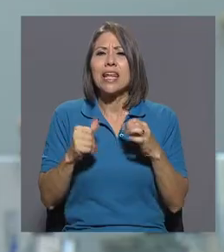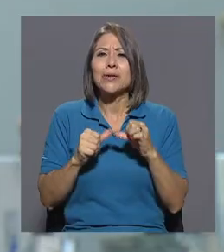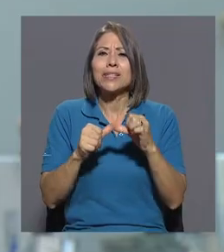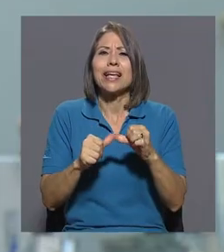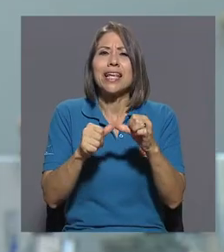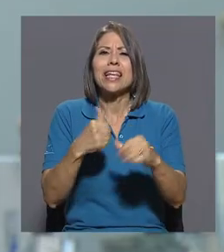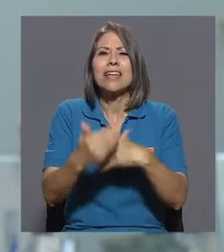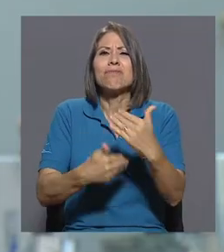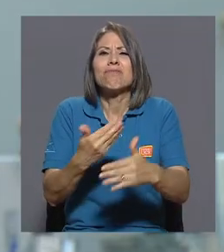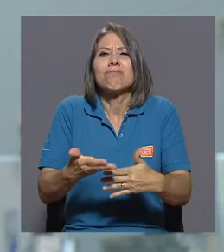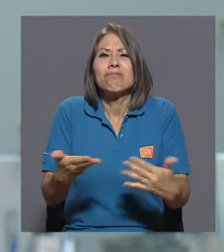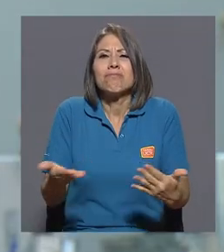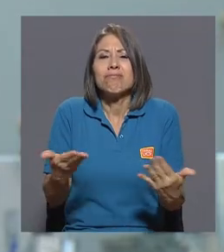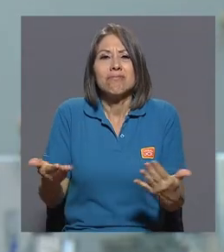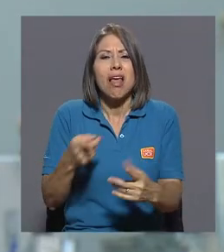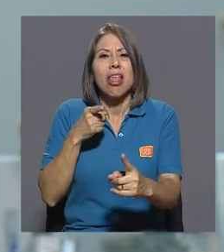y